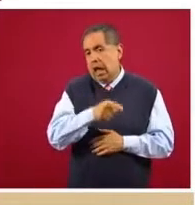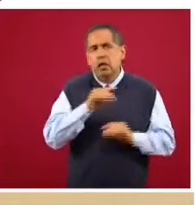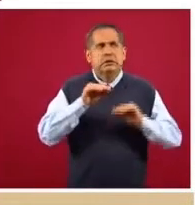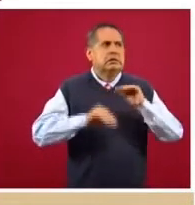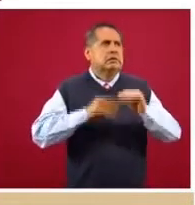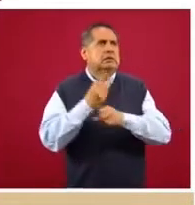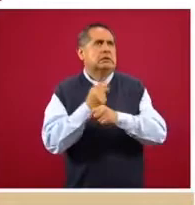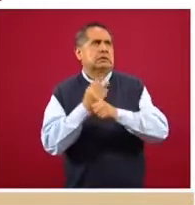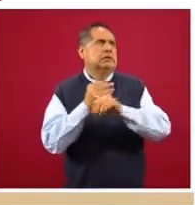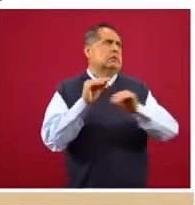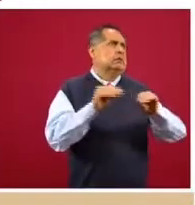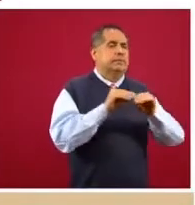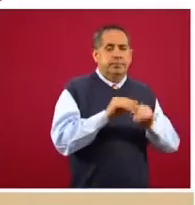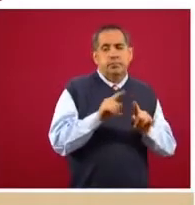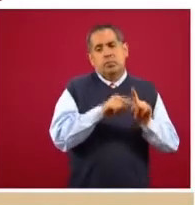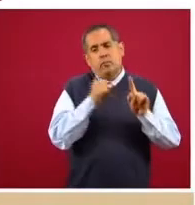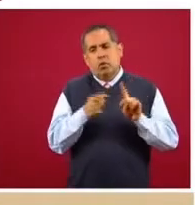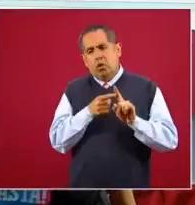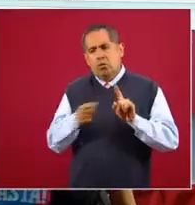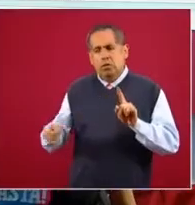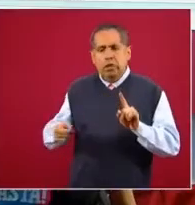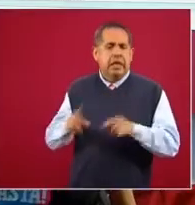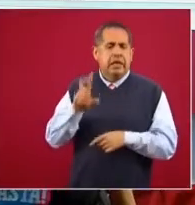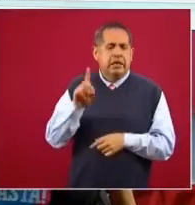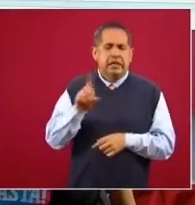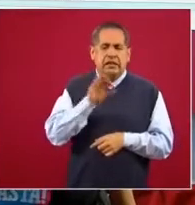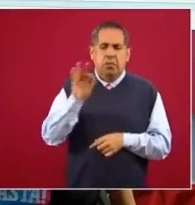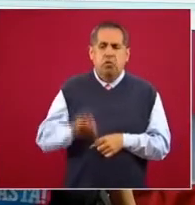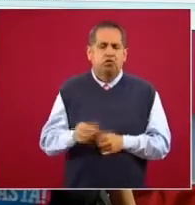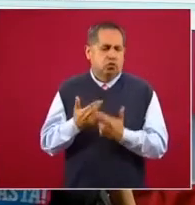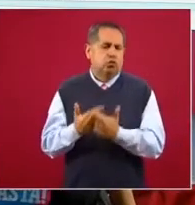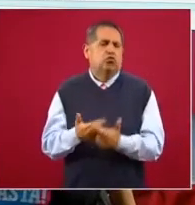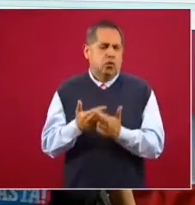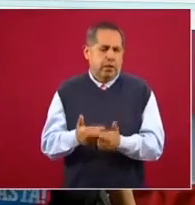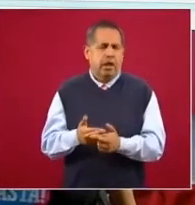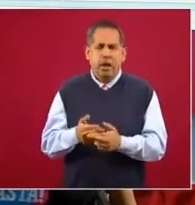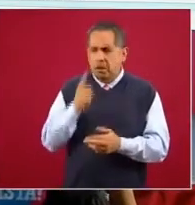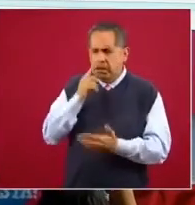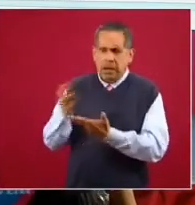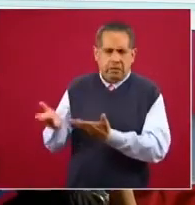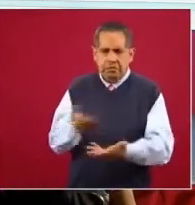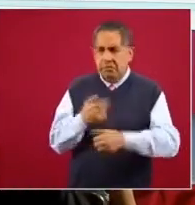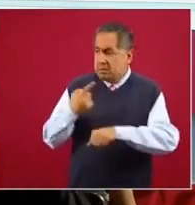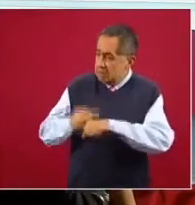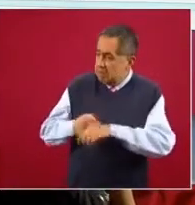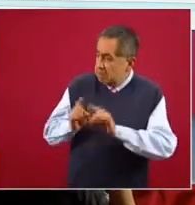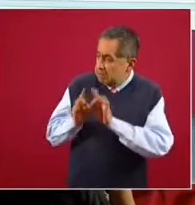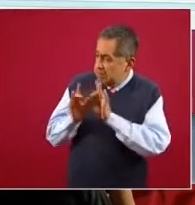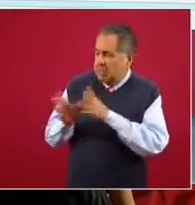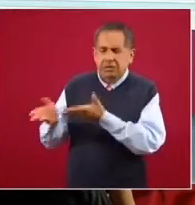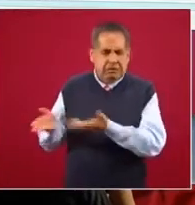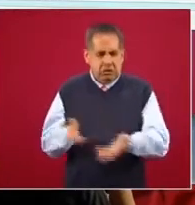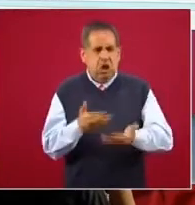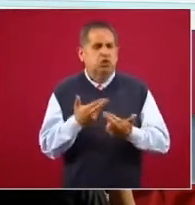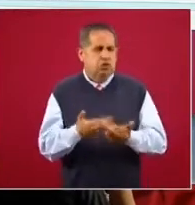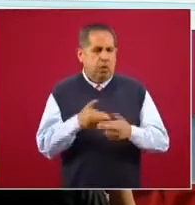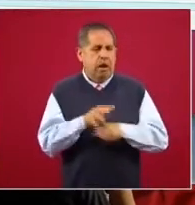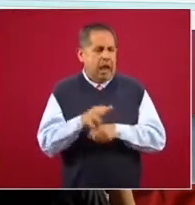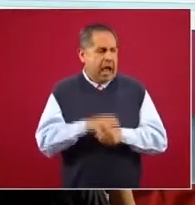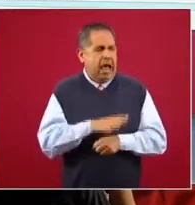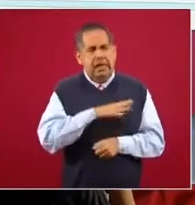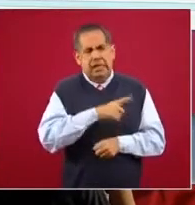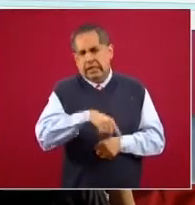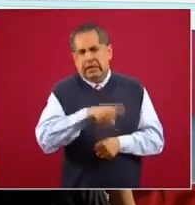demás tienen al menos un 30% o más de disponibilidad, lo cual es ideal. Si vemos la